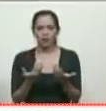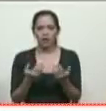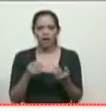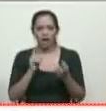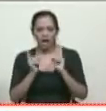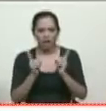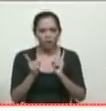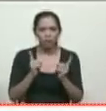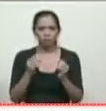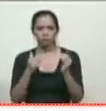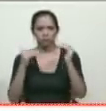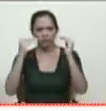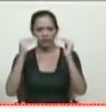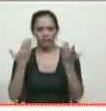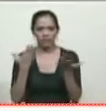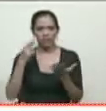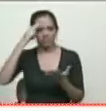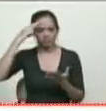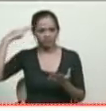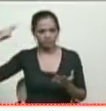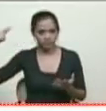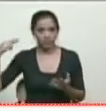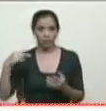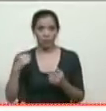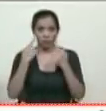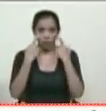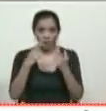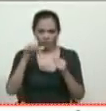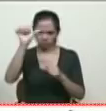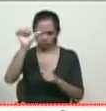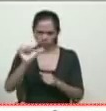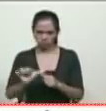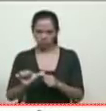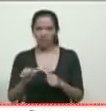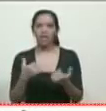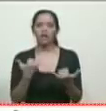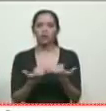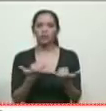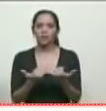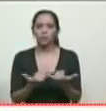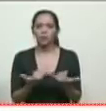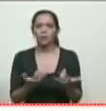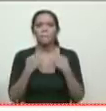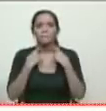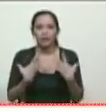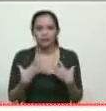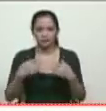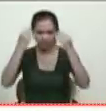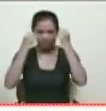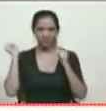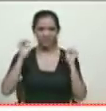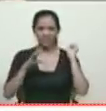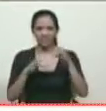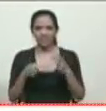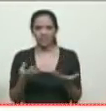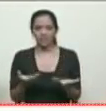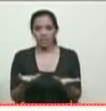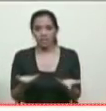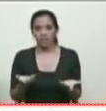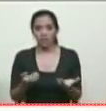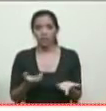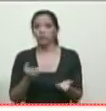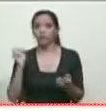recapacitación? Porque si uno analiza lo que fue el fracaso de la última guarimba, que fue la del 2017... No fracasó porque la Guardia Nacional estuviese disparando